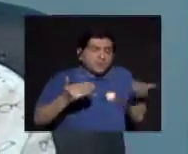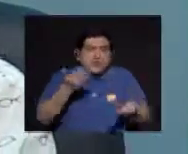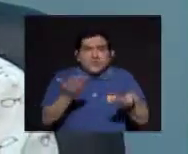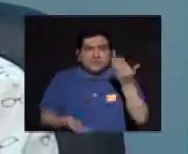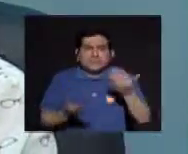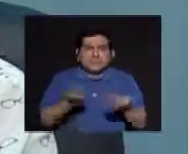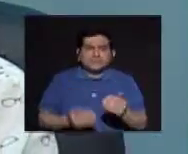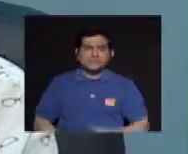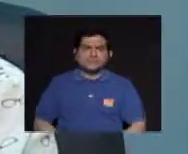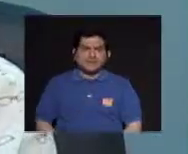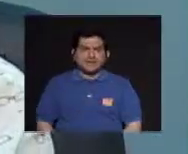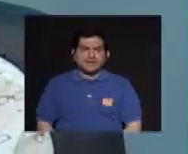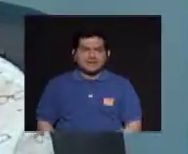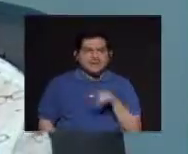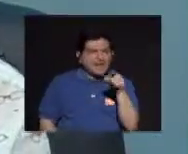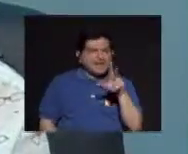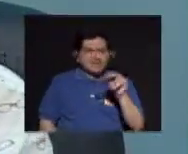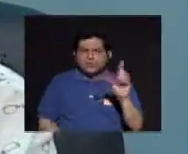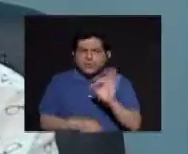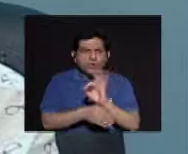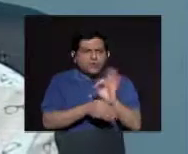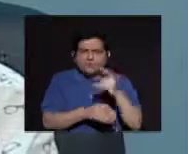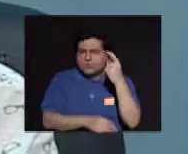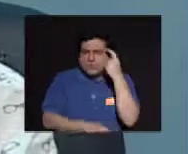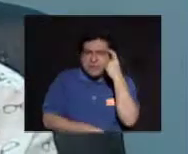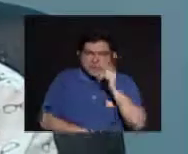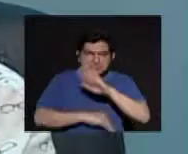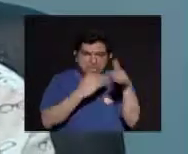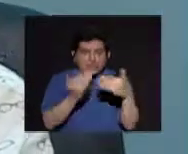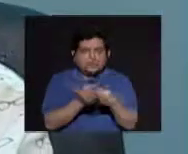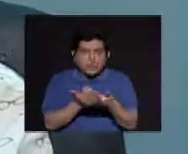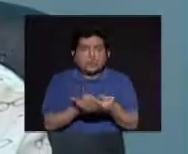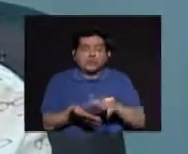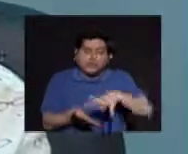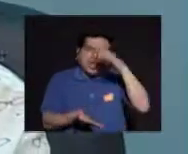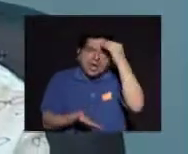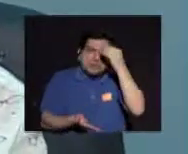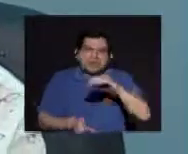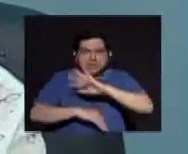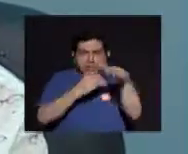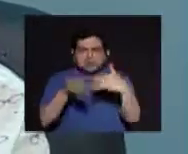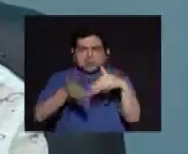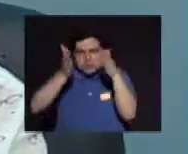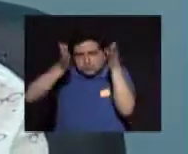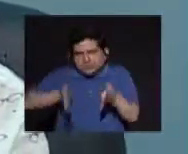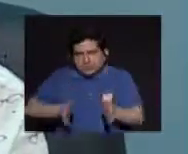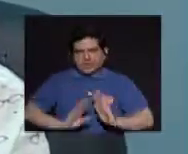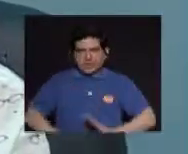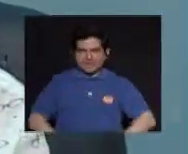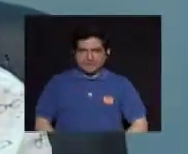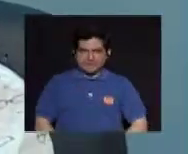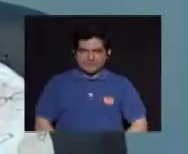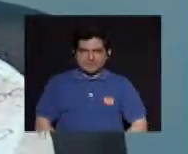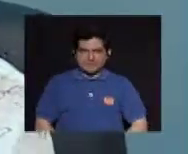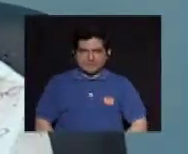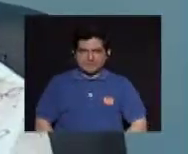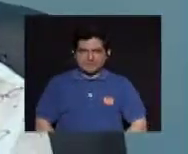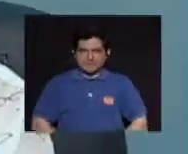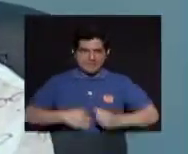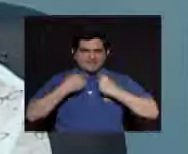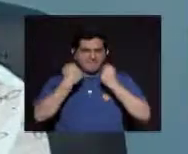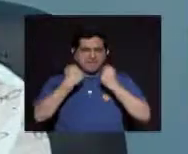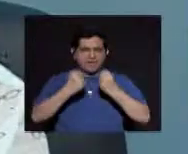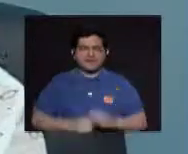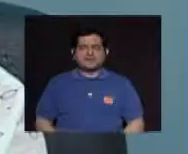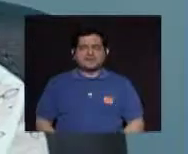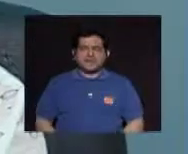las cosas como que se iban, esto tal vez no funciona tan bien. Bueno, todos estamos aprendiendo y todos somos estudiantes. La fuerza